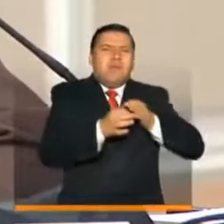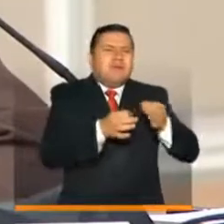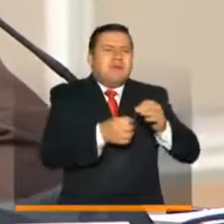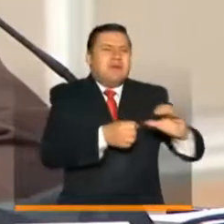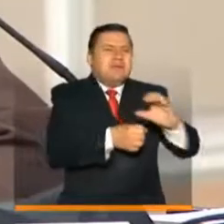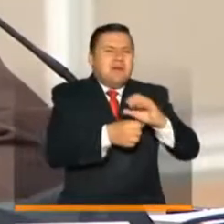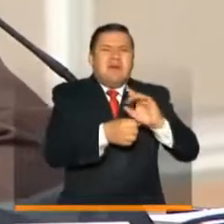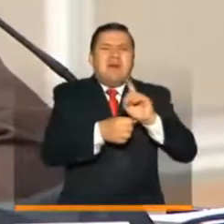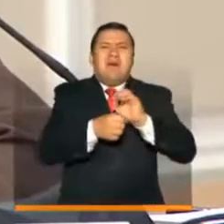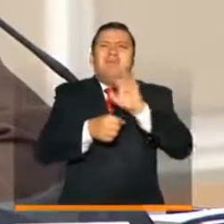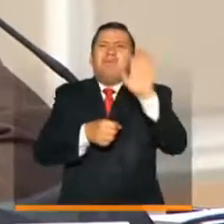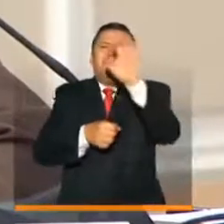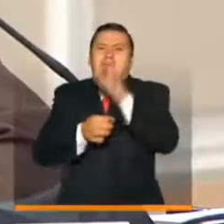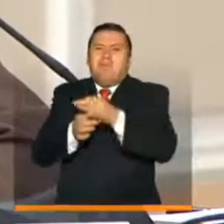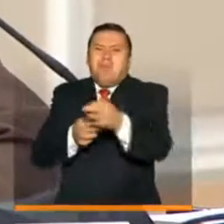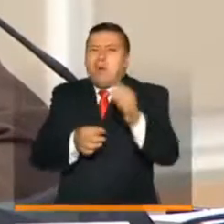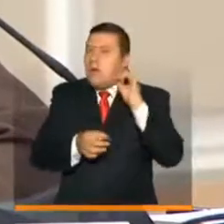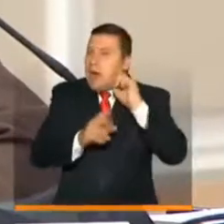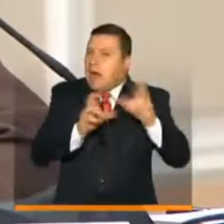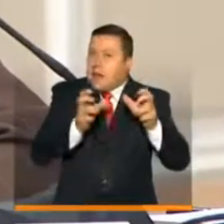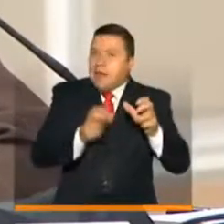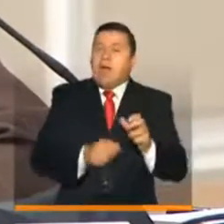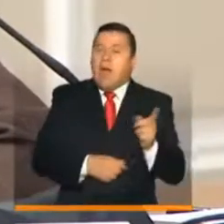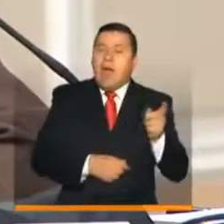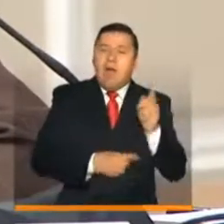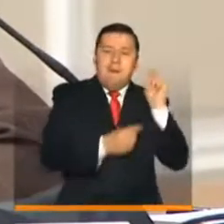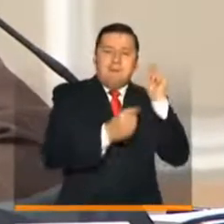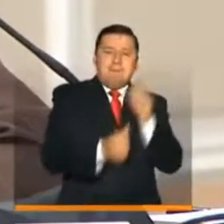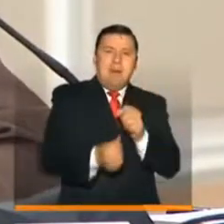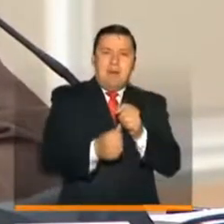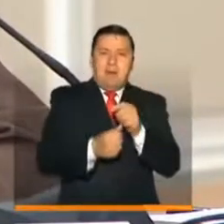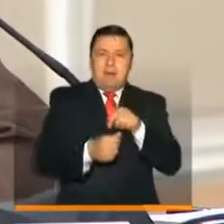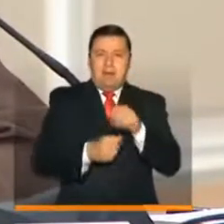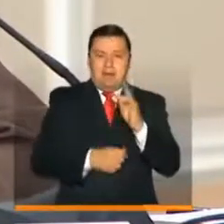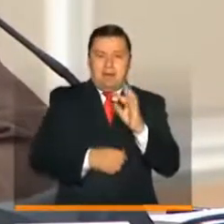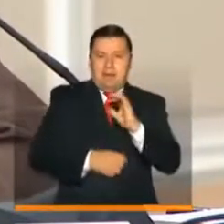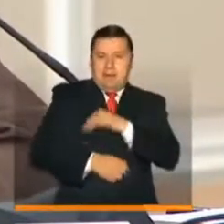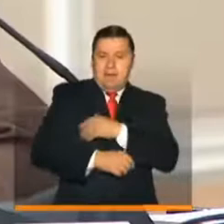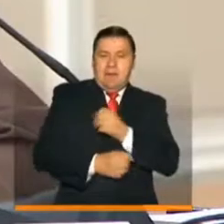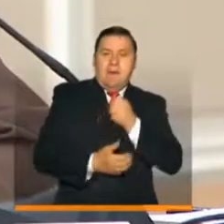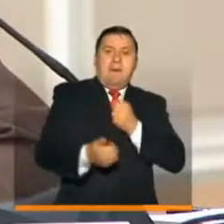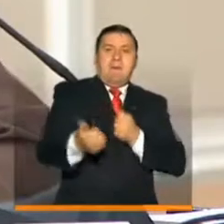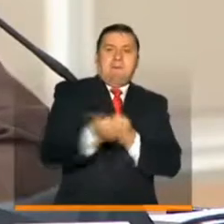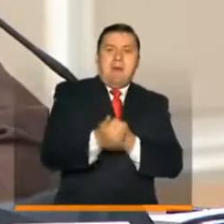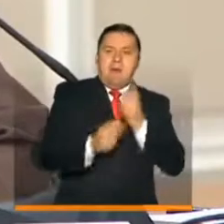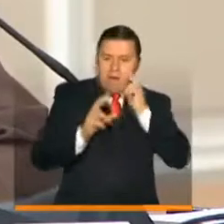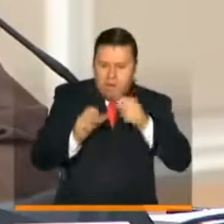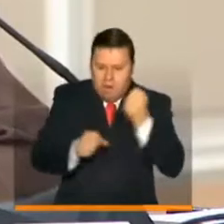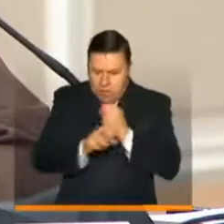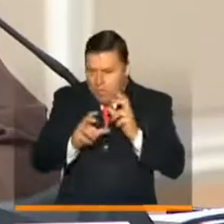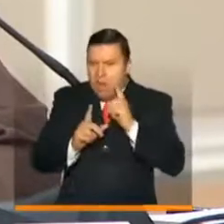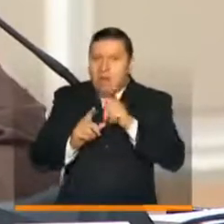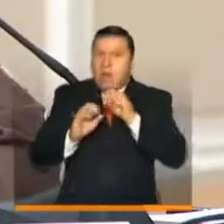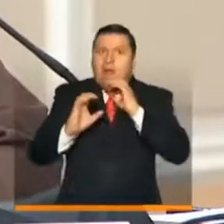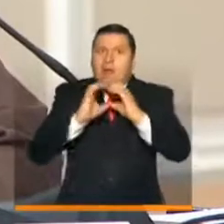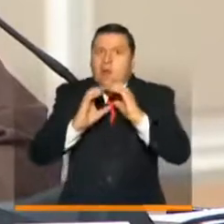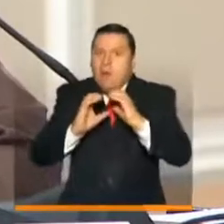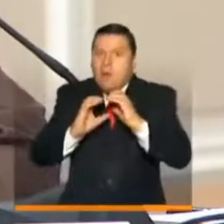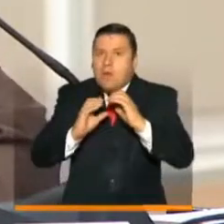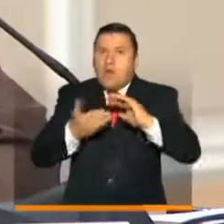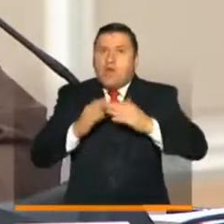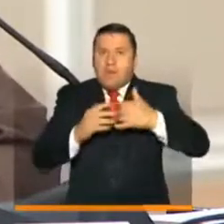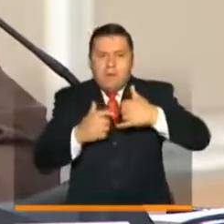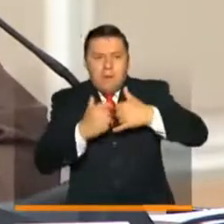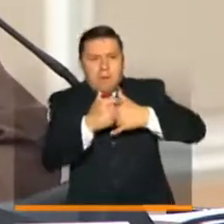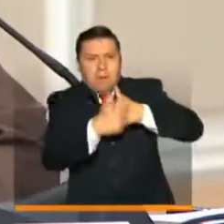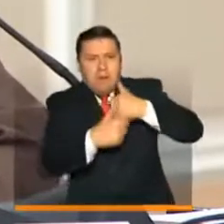televisión comunitaria, también hemos dado unos alivios financieros porque su función es también comunicarle a todas las comunidades